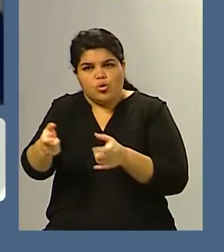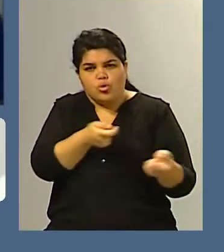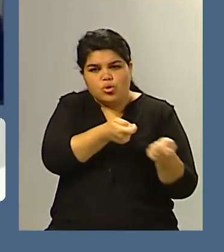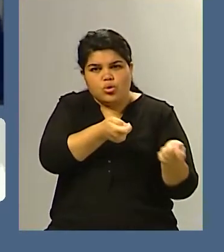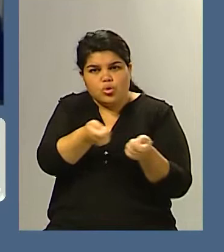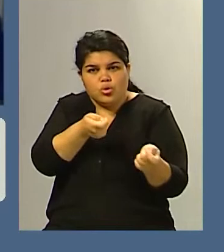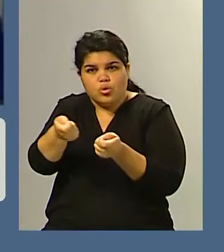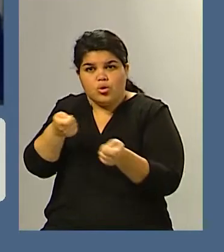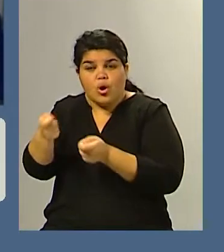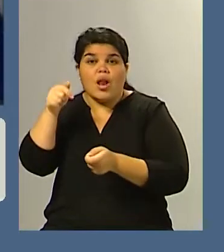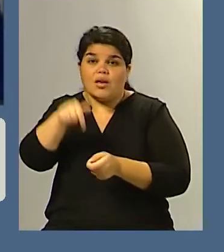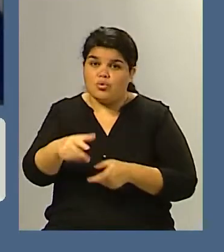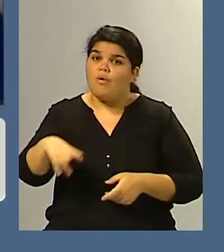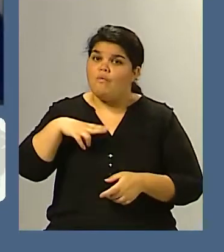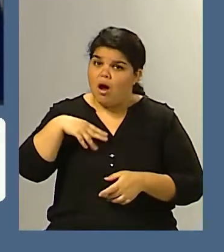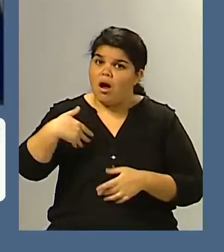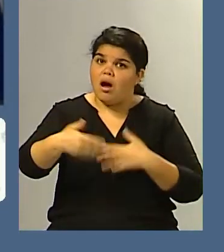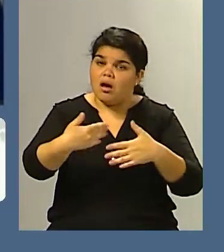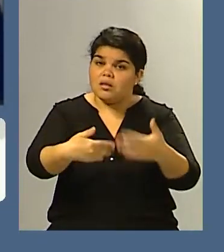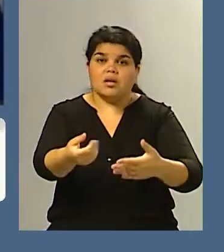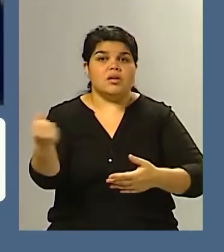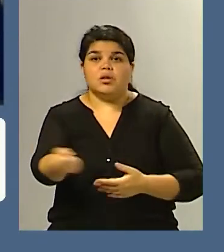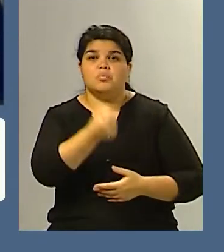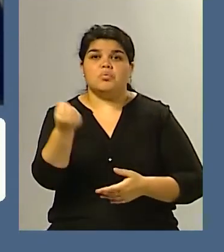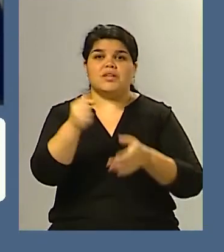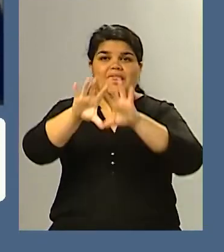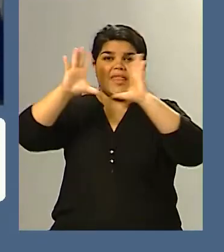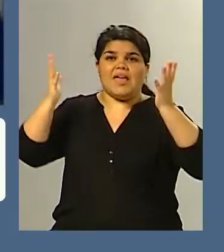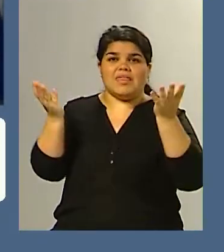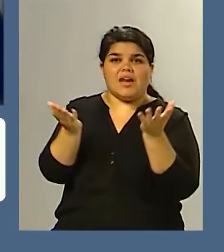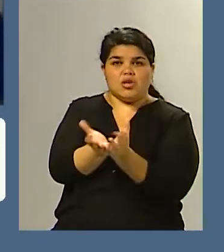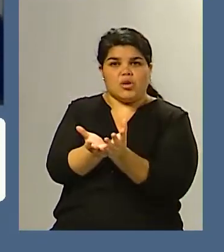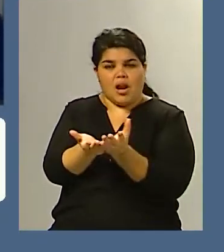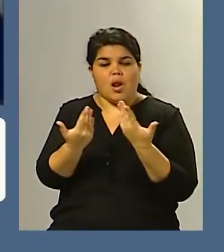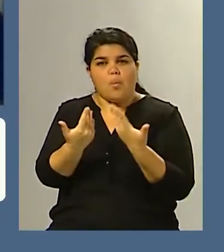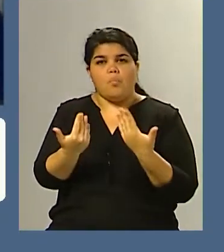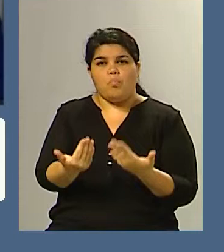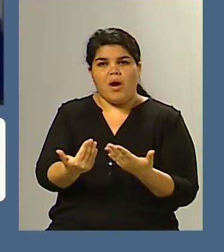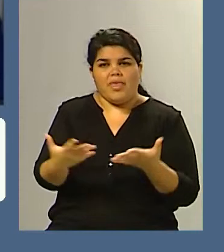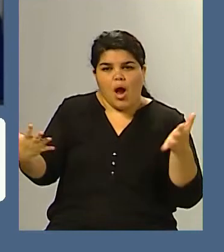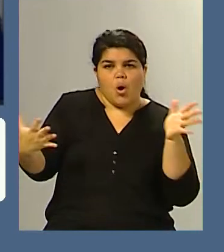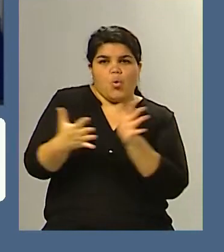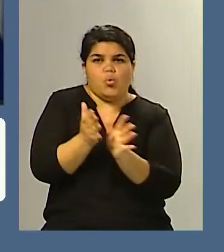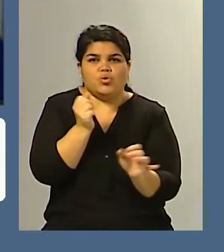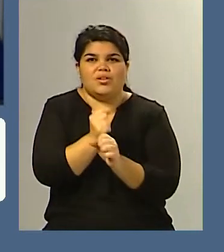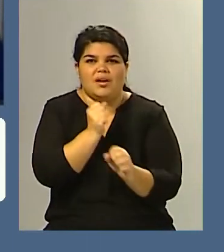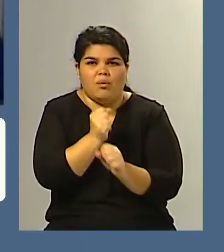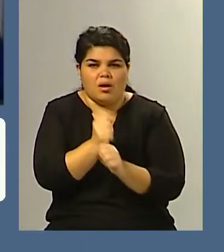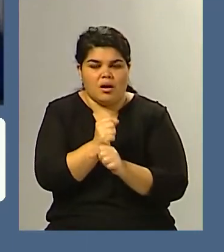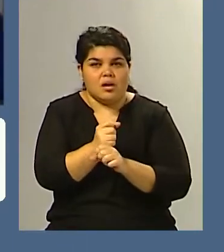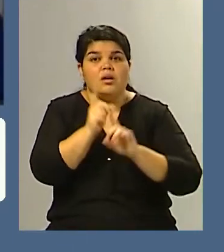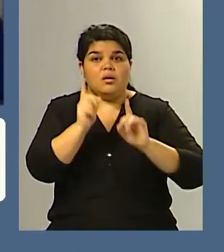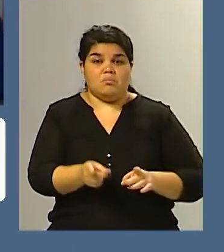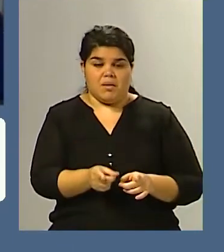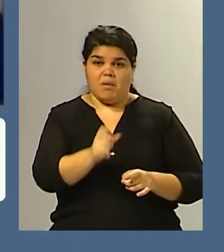agenda positiva tendrá que ser construida en el ámbito internacional. Y la agenda ambiental, por lo tanto, va a ser un activo de la